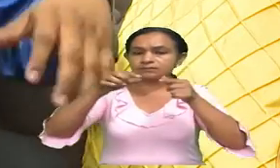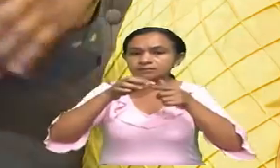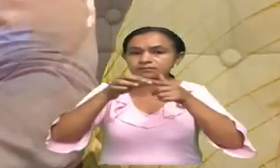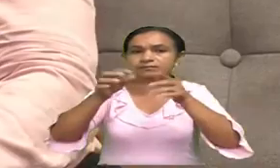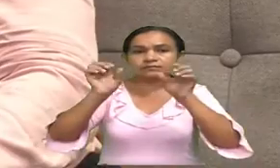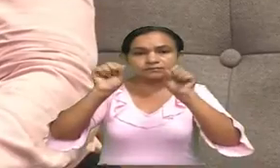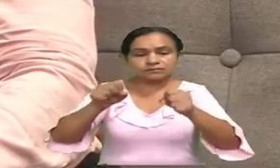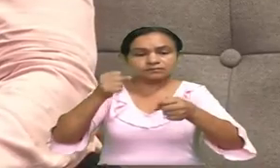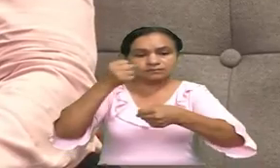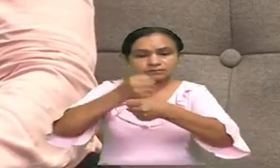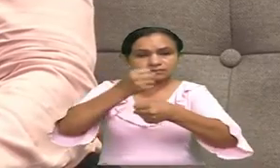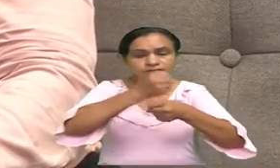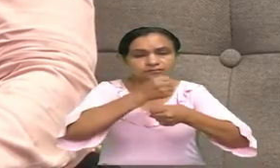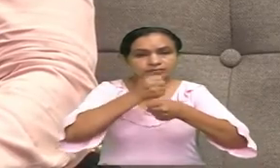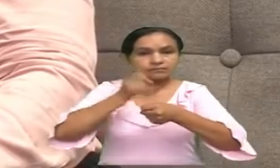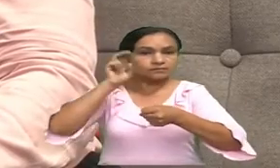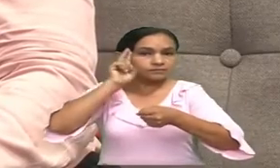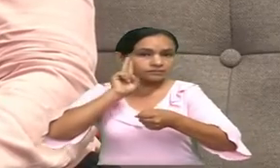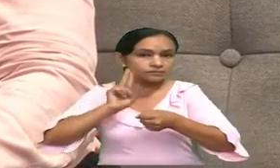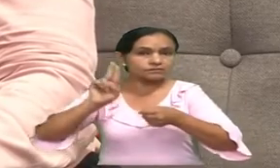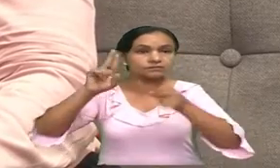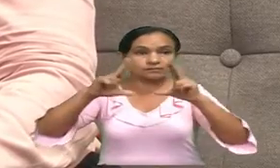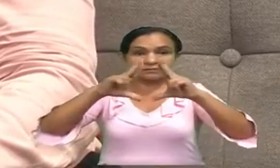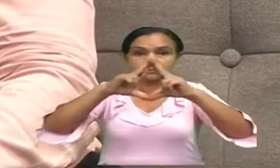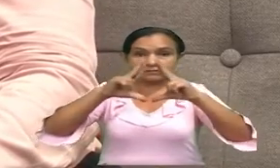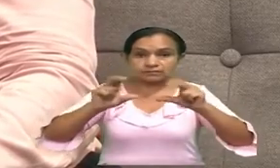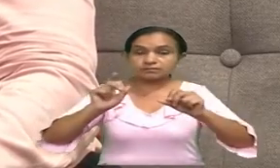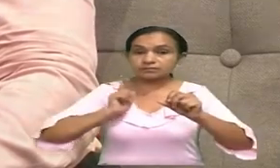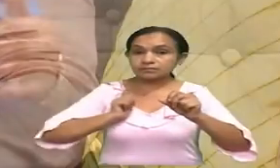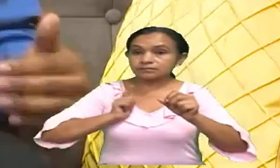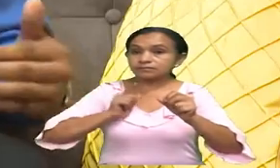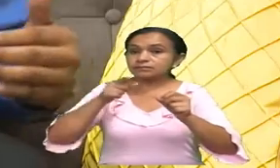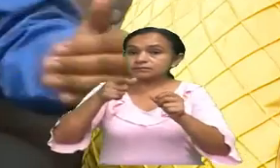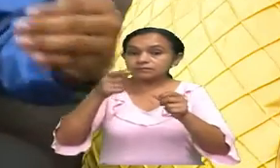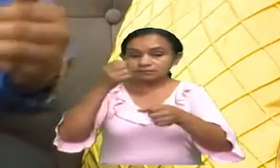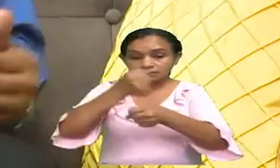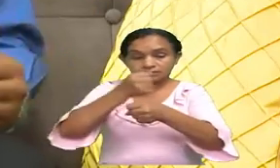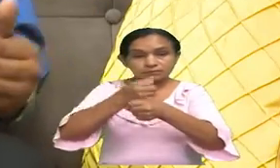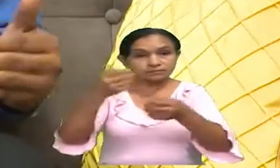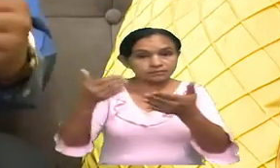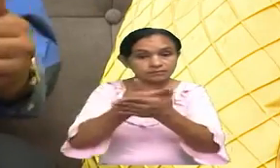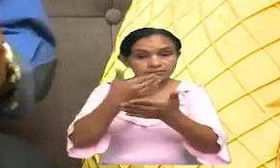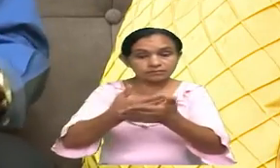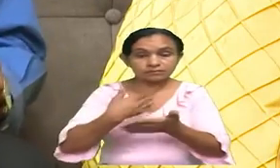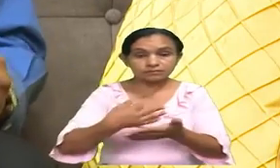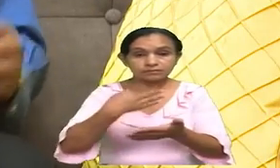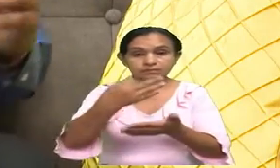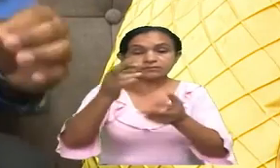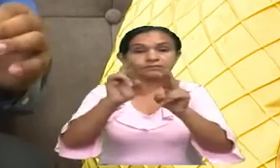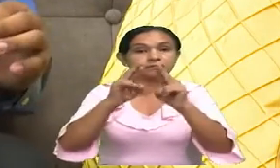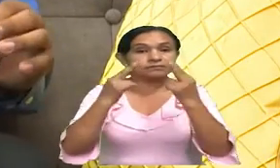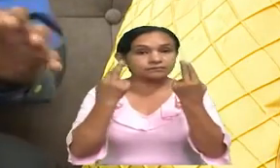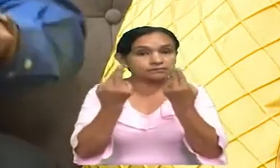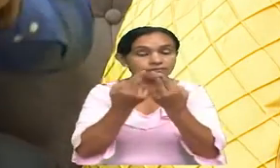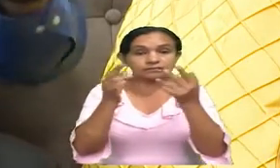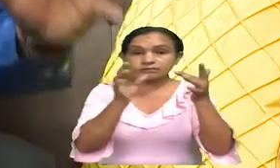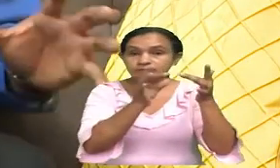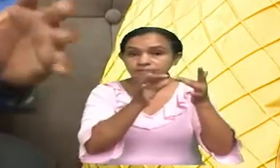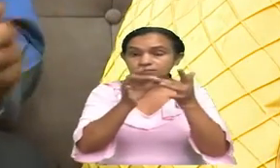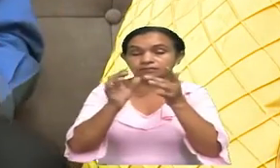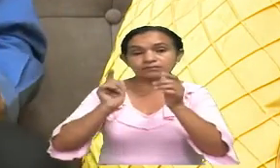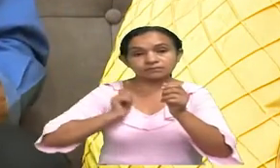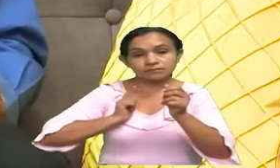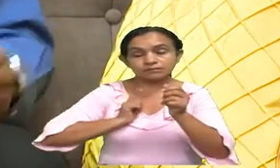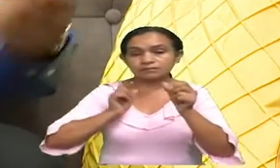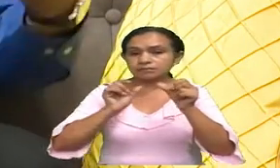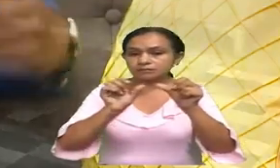cuales se estarán trabajando? ¿Las universidades nicaragüenses tendrán líneas de trabajo para después de este encuentro específica, o se mantendrá de